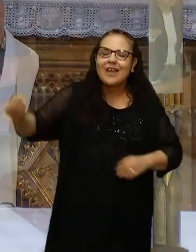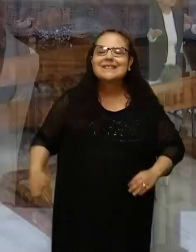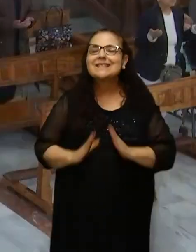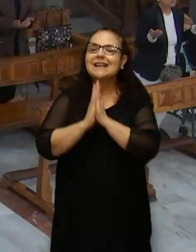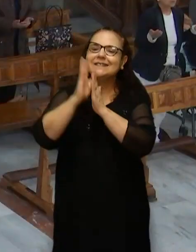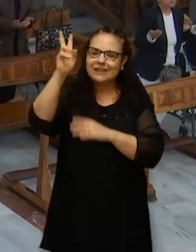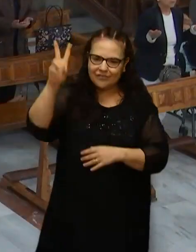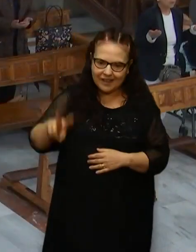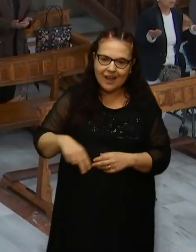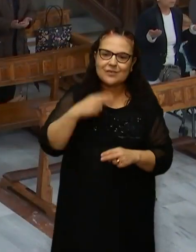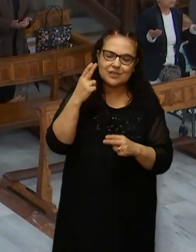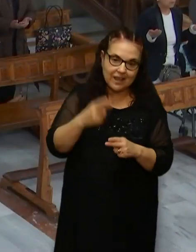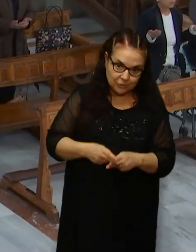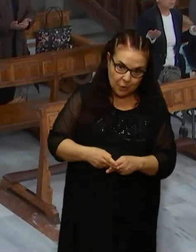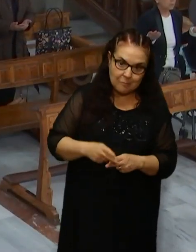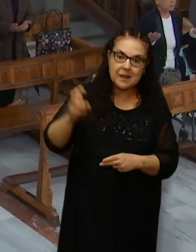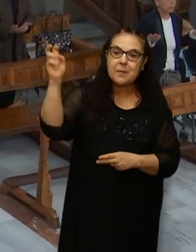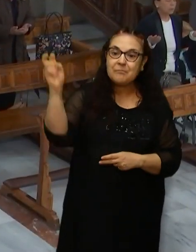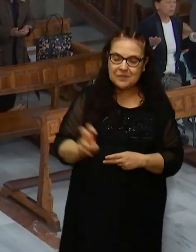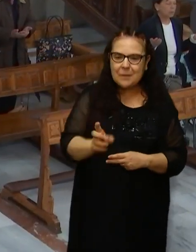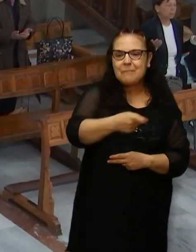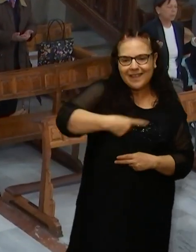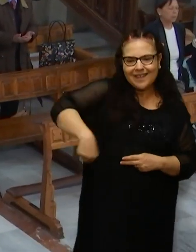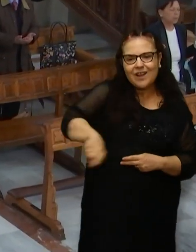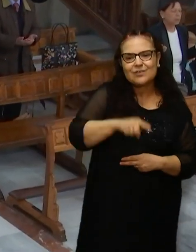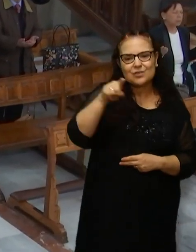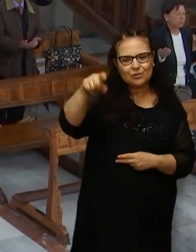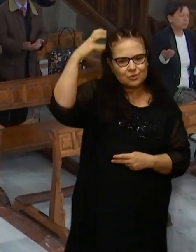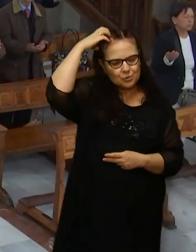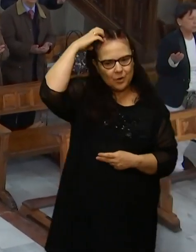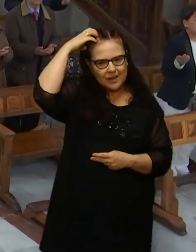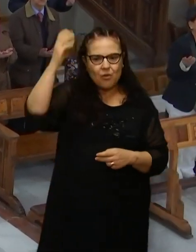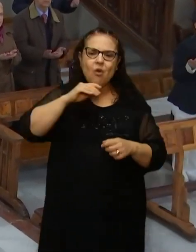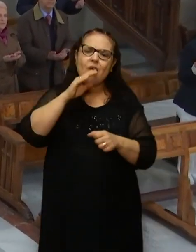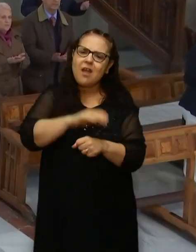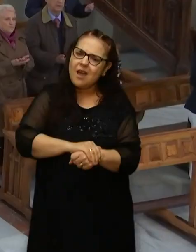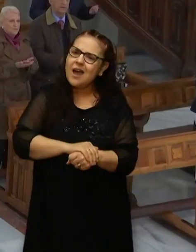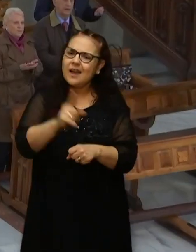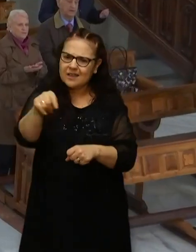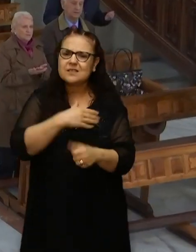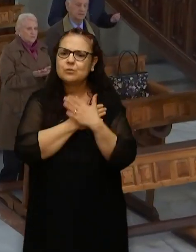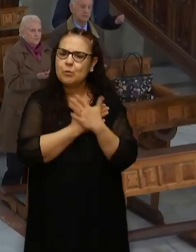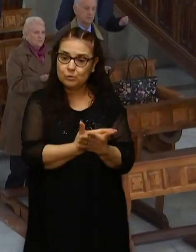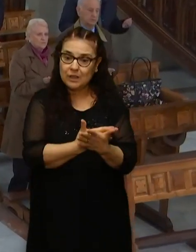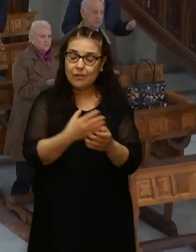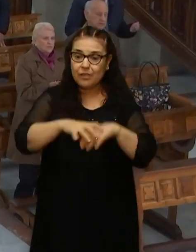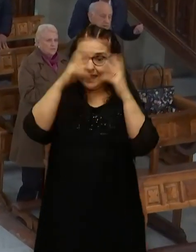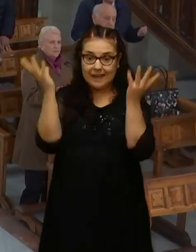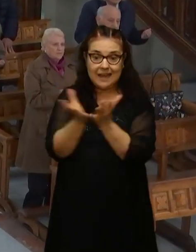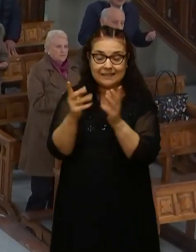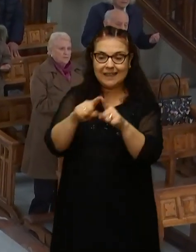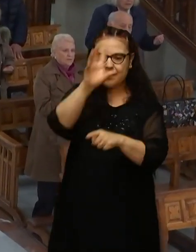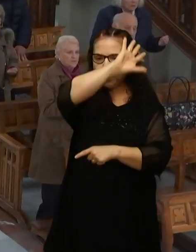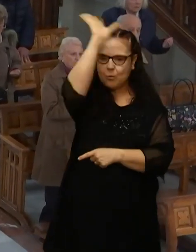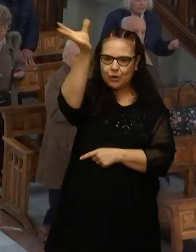cielo, santificado sea tu nombre. Venga a nosotros tu reino. Hágase tu voluntad